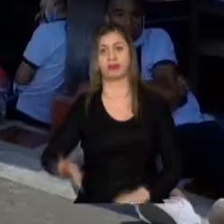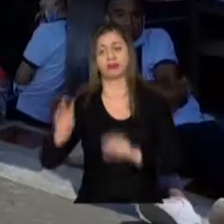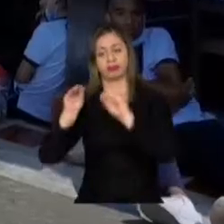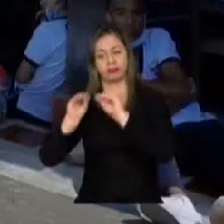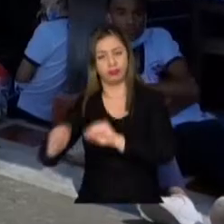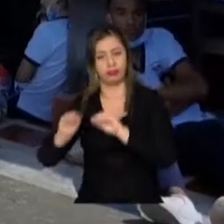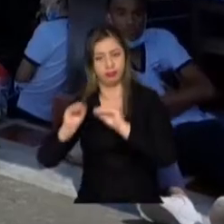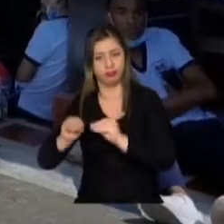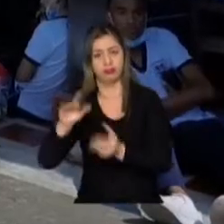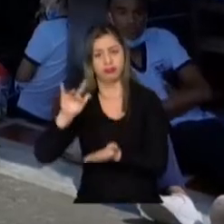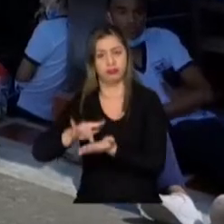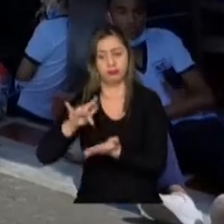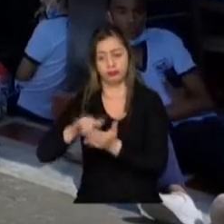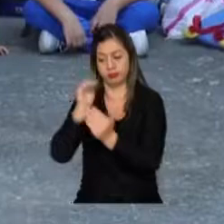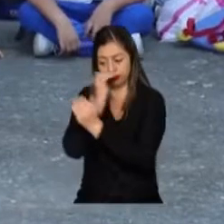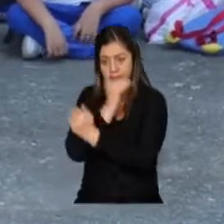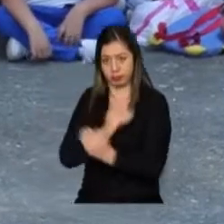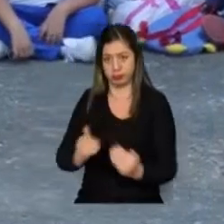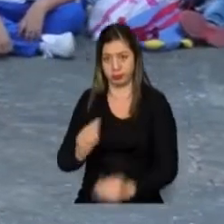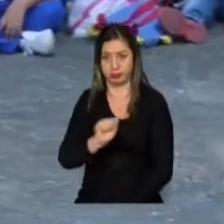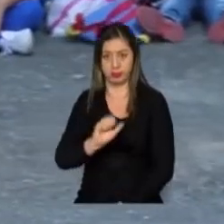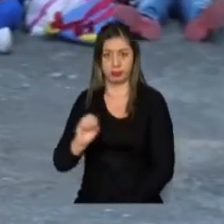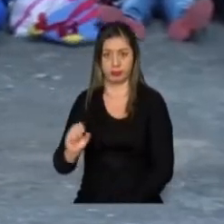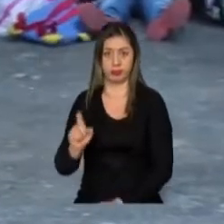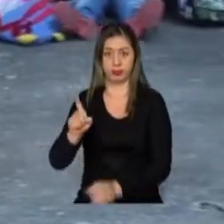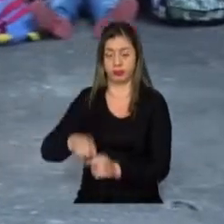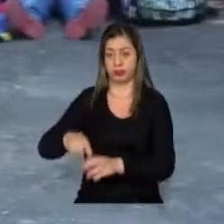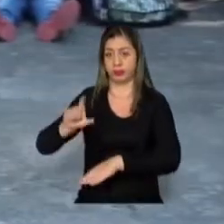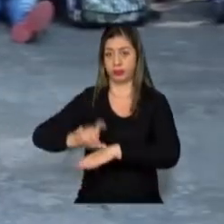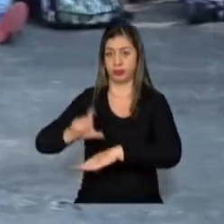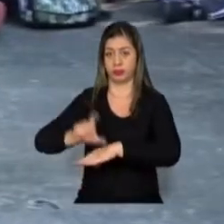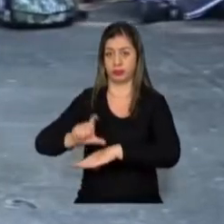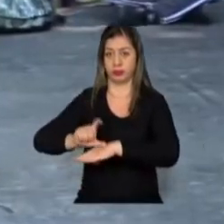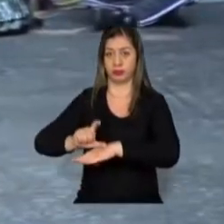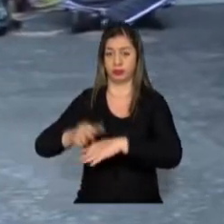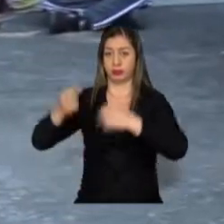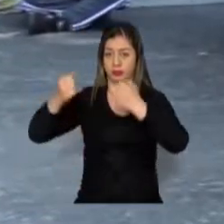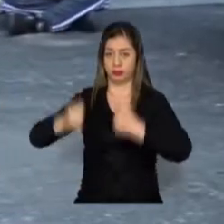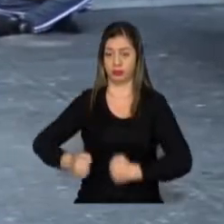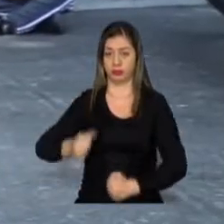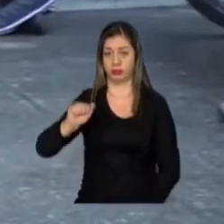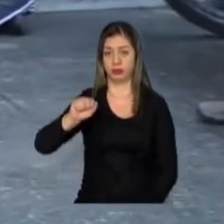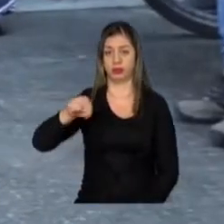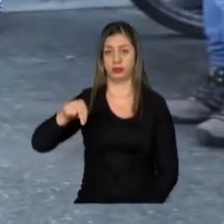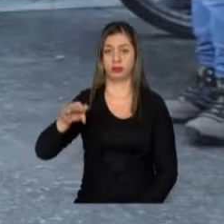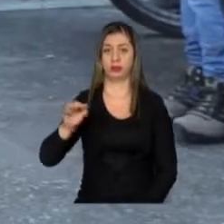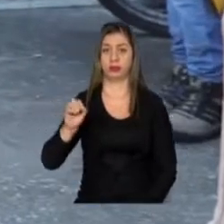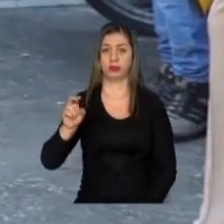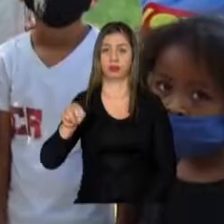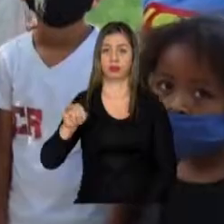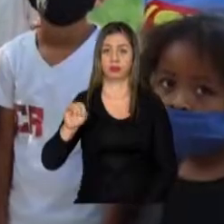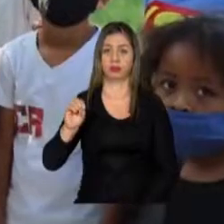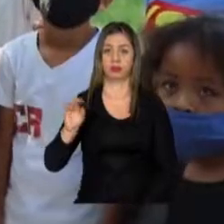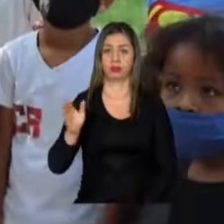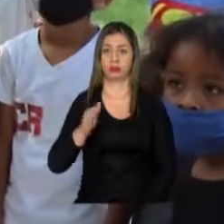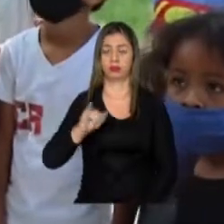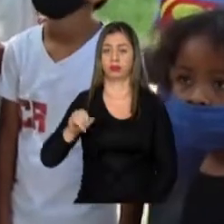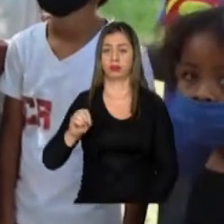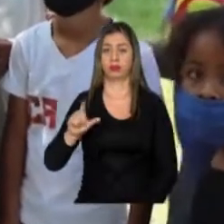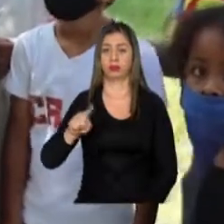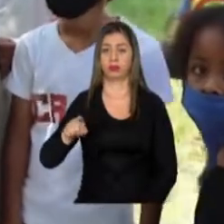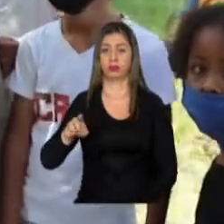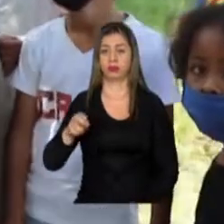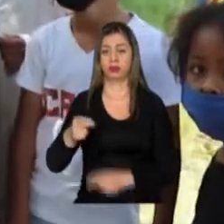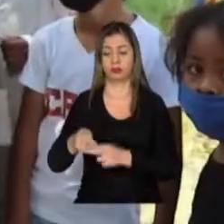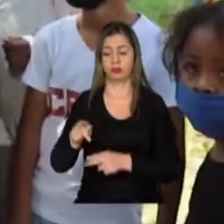asistentes, especialmente con niños y niñas de la institución educativa Agrícola Campo Alegre, sede Antonio José de Sucre. Bueno, hoy estamos celebrando en